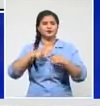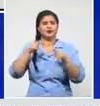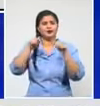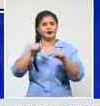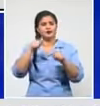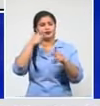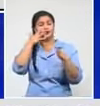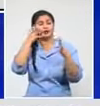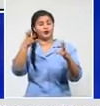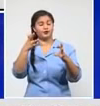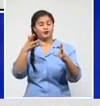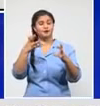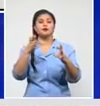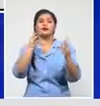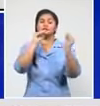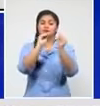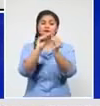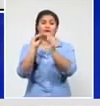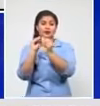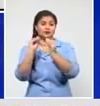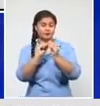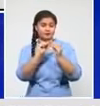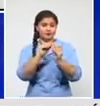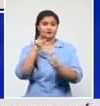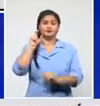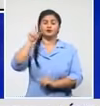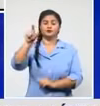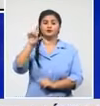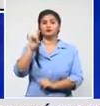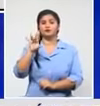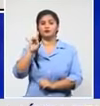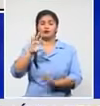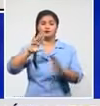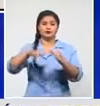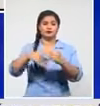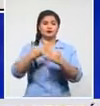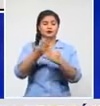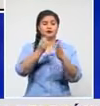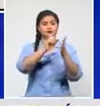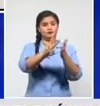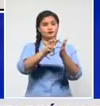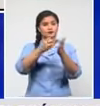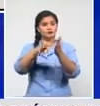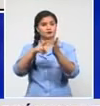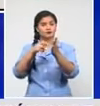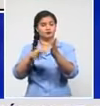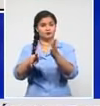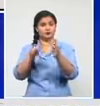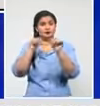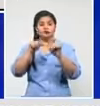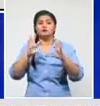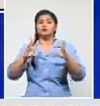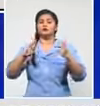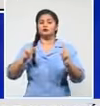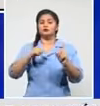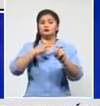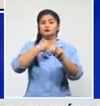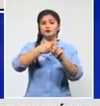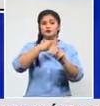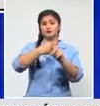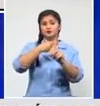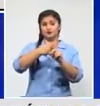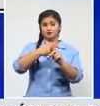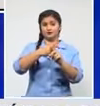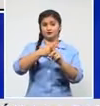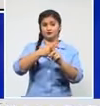transmisión en los últimos 15 días por provincia. Esto es el número de casos que se confirman en